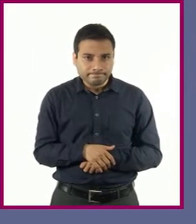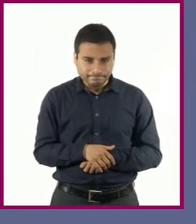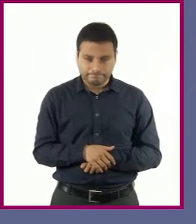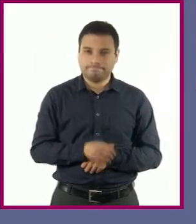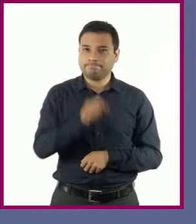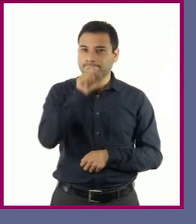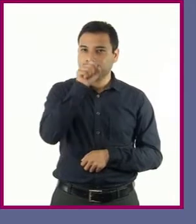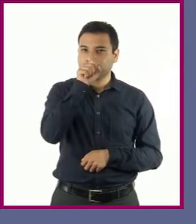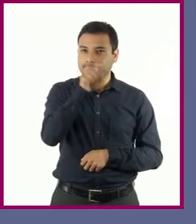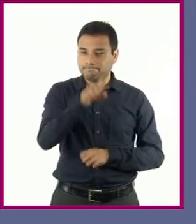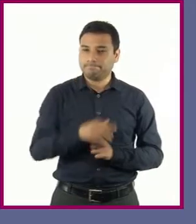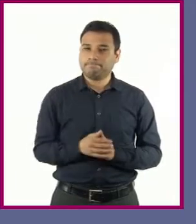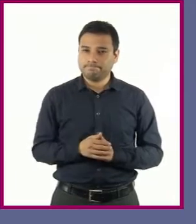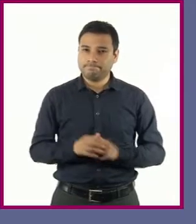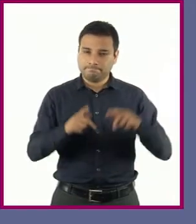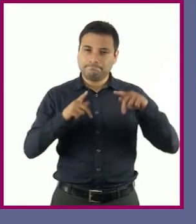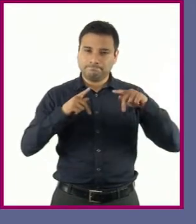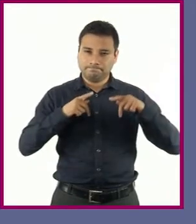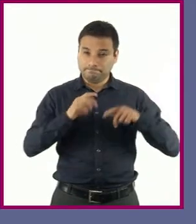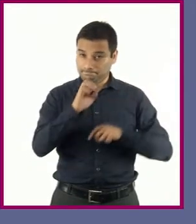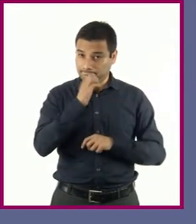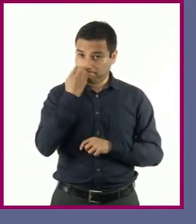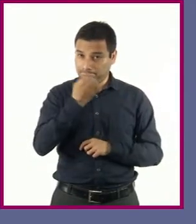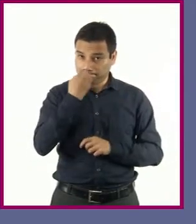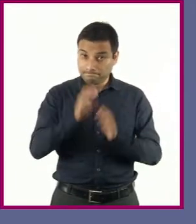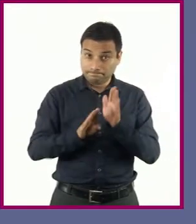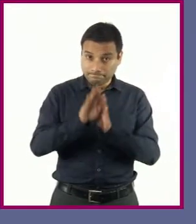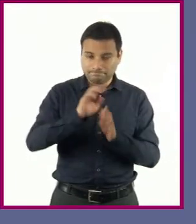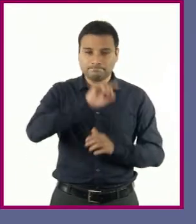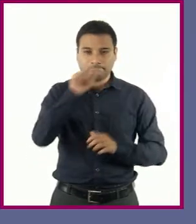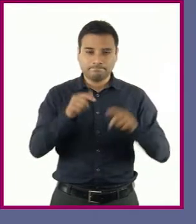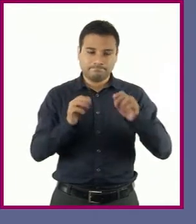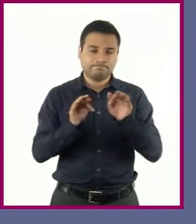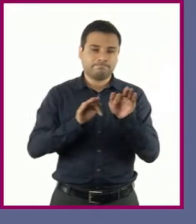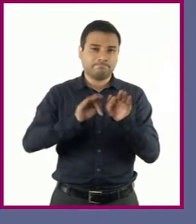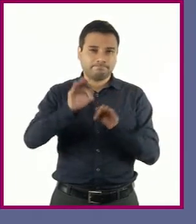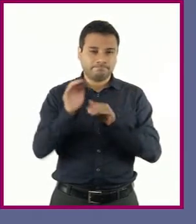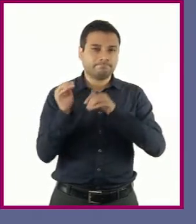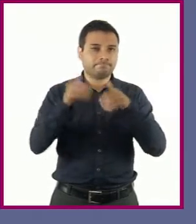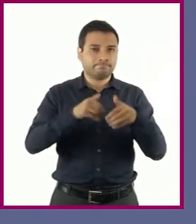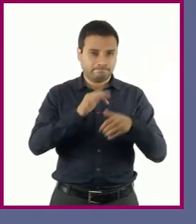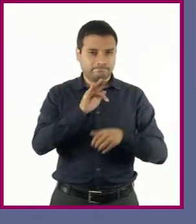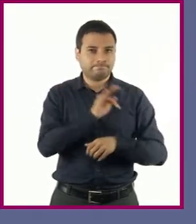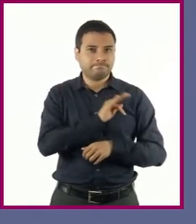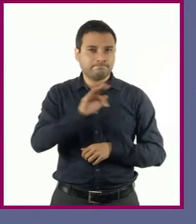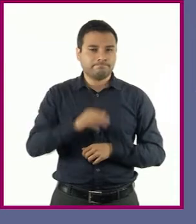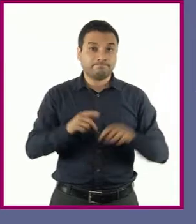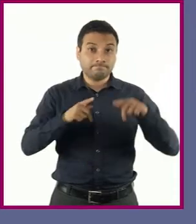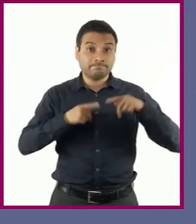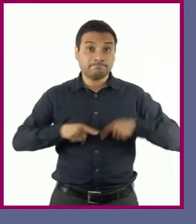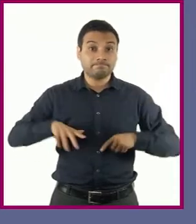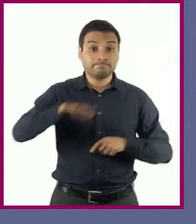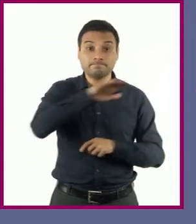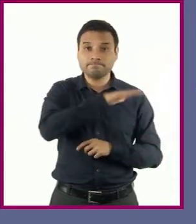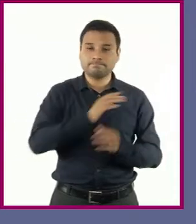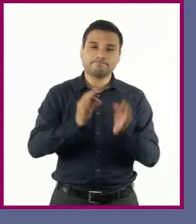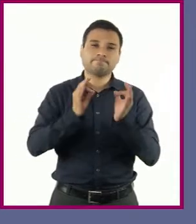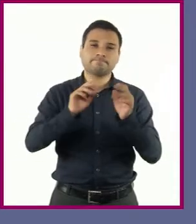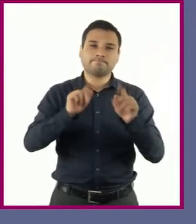garantizar posibilidades de trabajo digno y fomenta la existencia de sociedades más pacíficas e